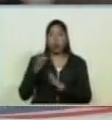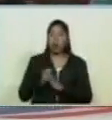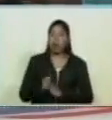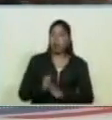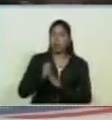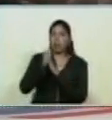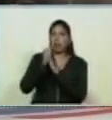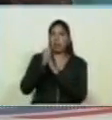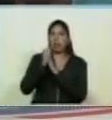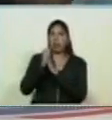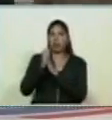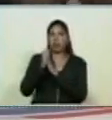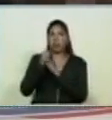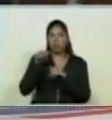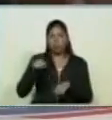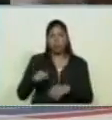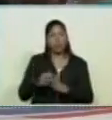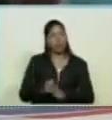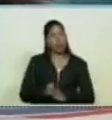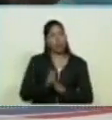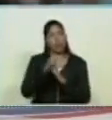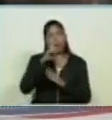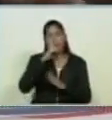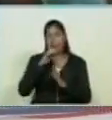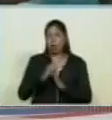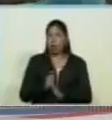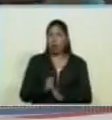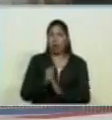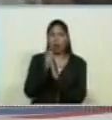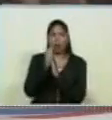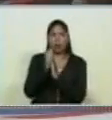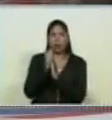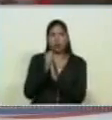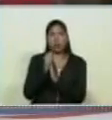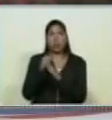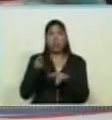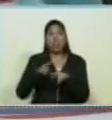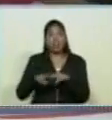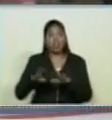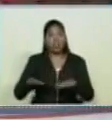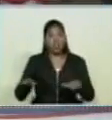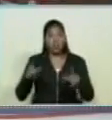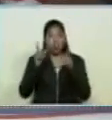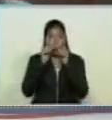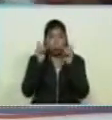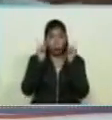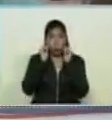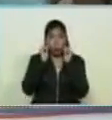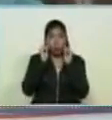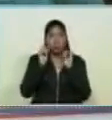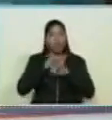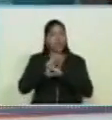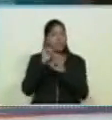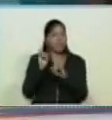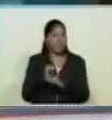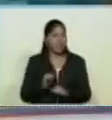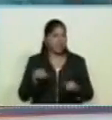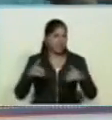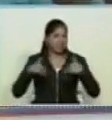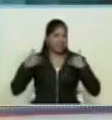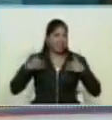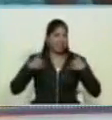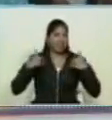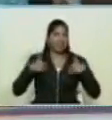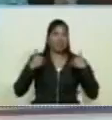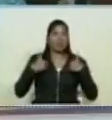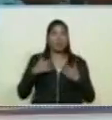usted, líder de esta revolución, vamos a garantizar que nuestros niños y niñas sean cada vez más felices, nuestros adultos